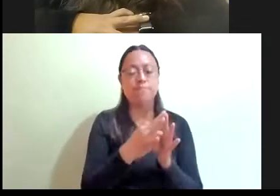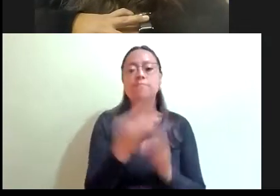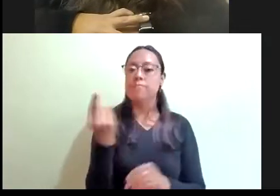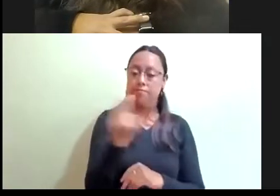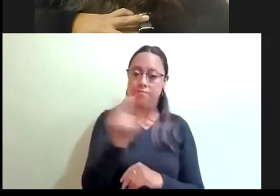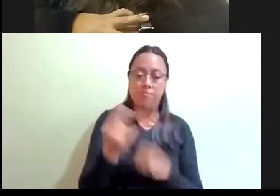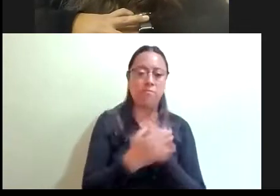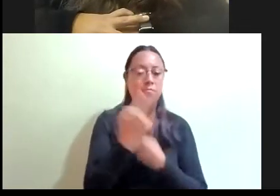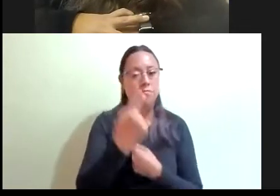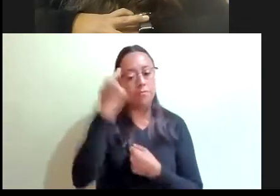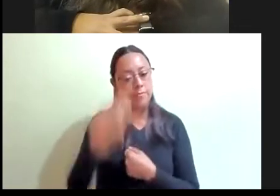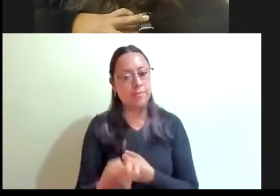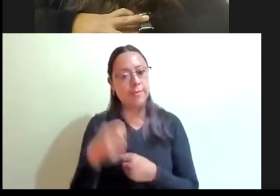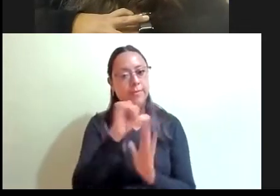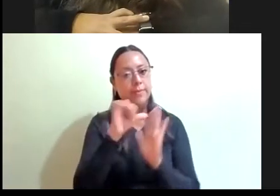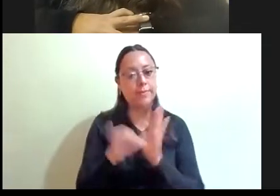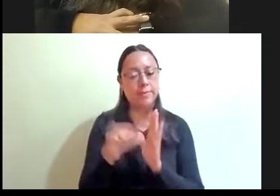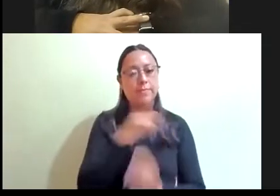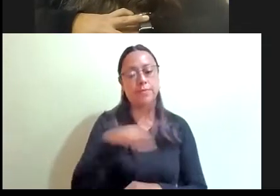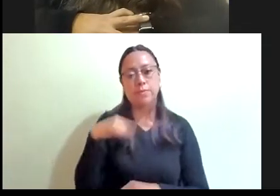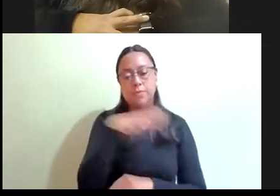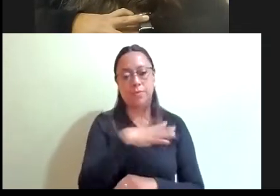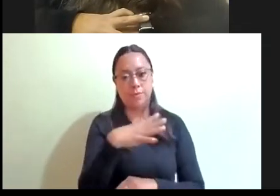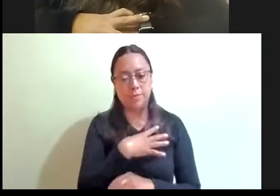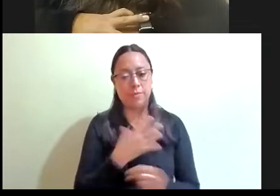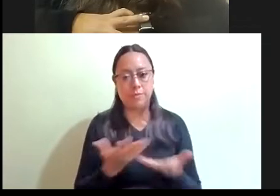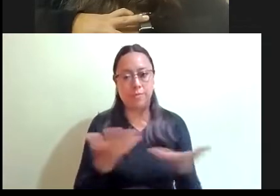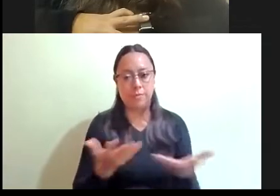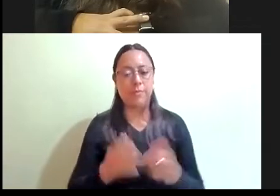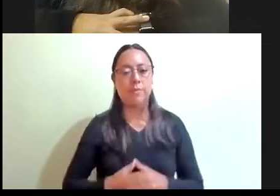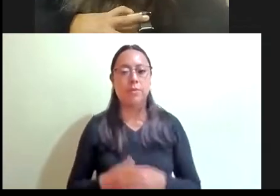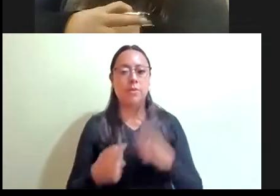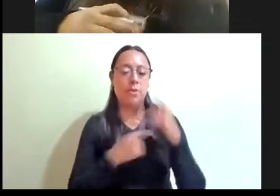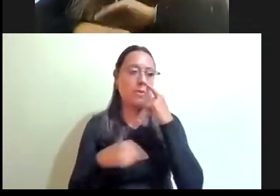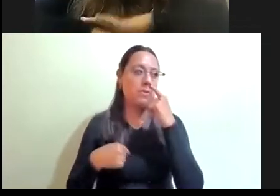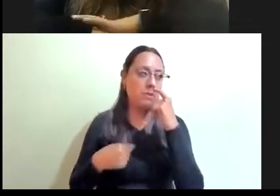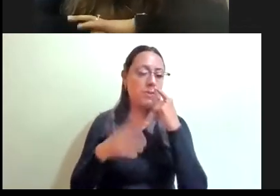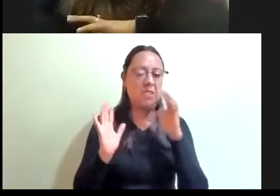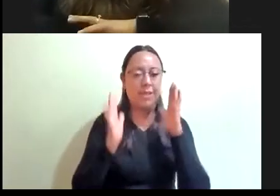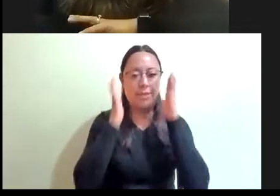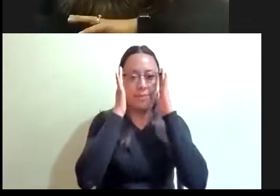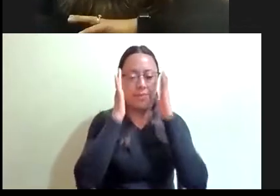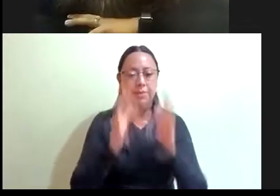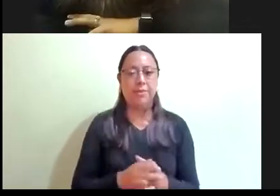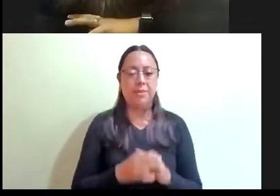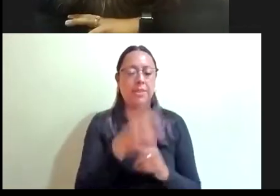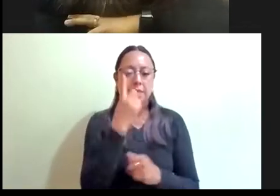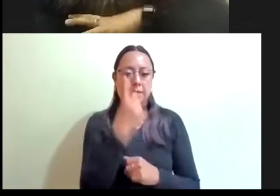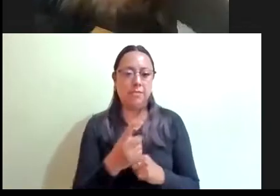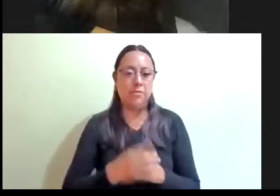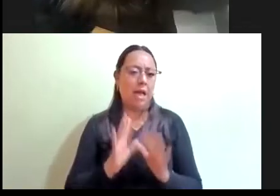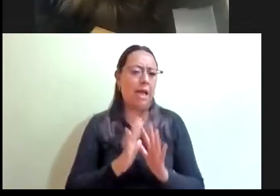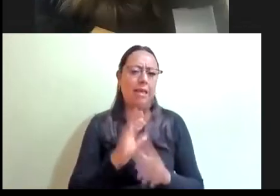tenemos y que no se resuelve con decir venimos todos los días, nos quedamos aquí toda la noche para resolverlo.